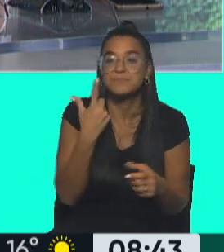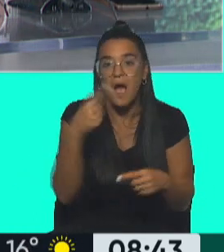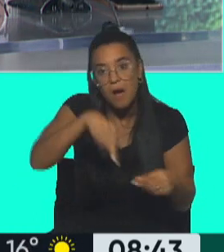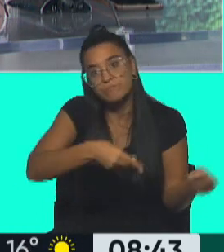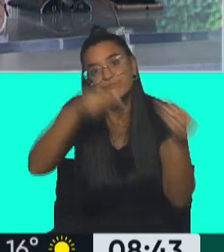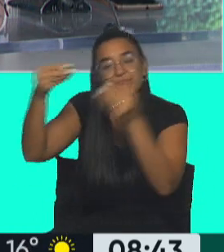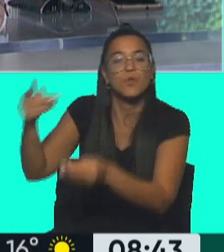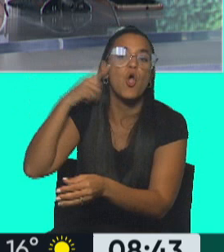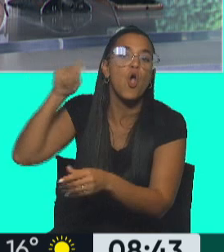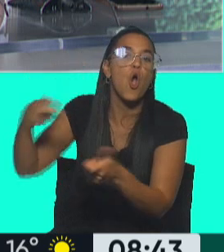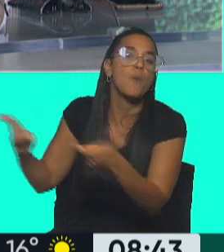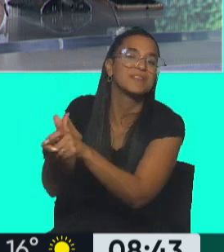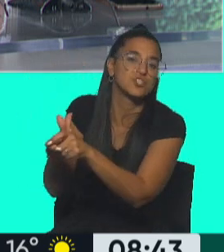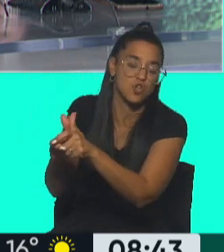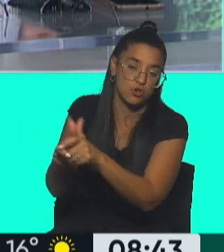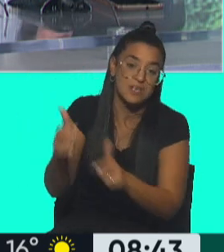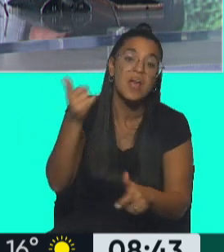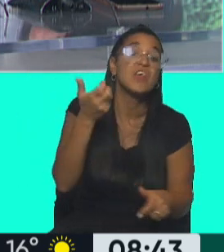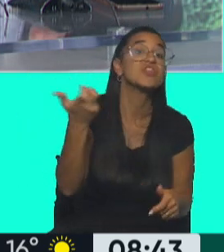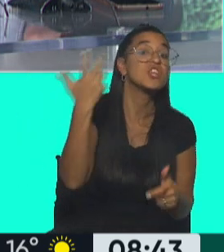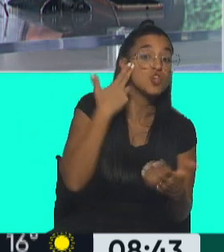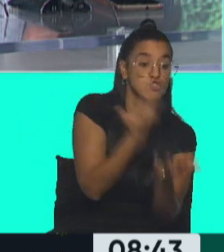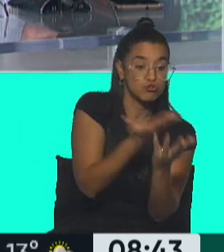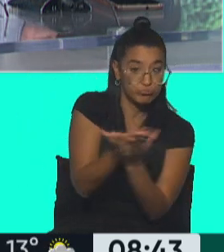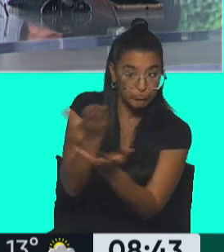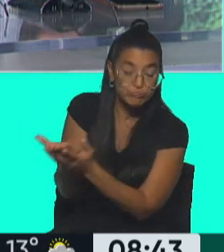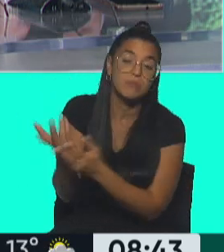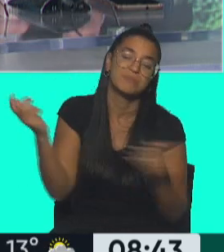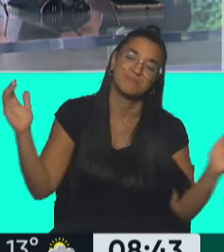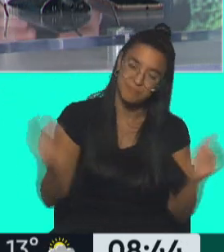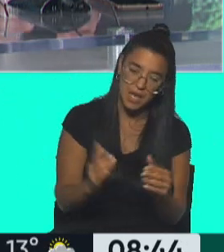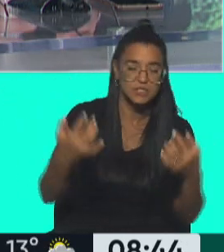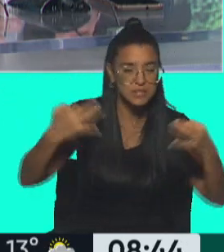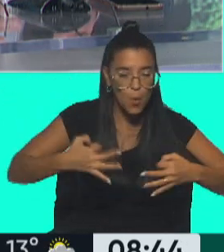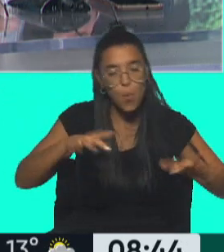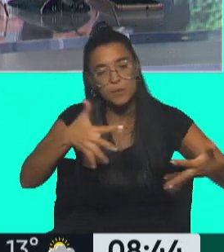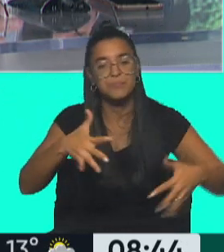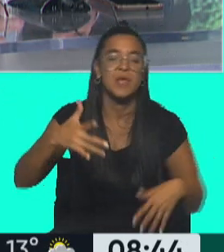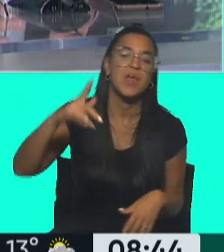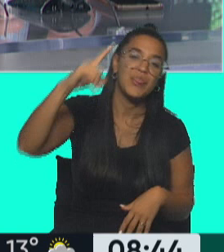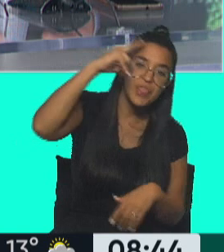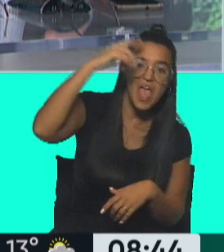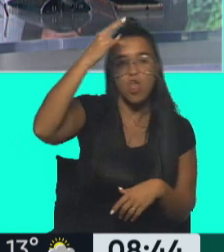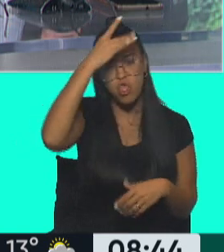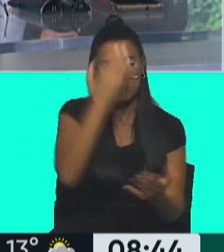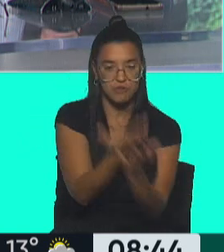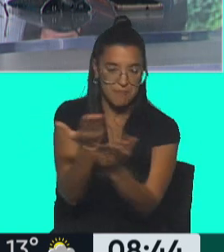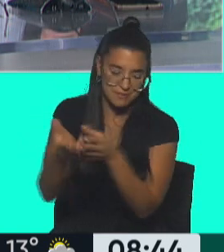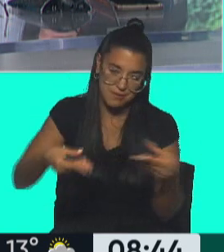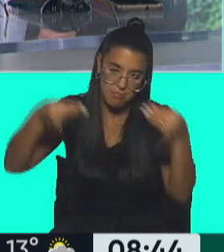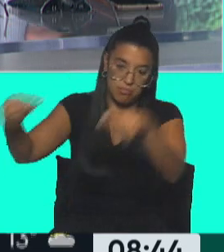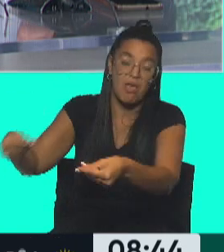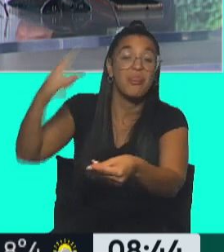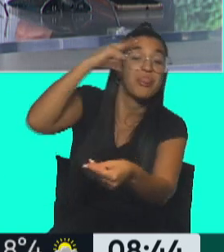comisión. Son 18 presentadas, probablemente queden reducidas a entre 10 y 12. Entre esas